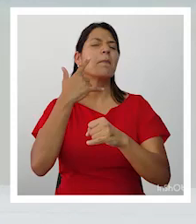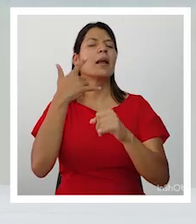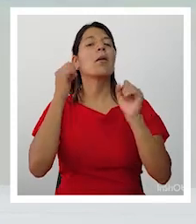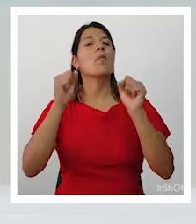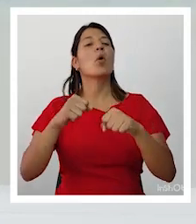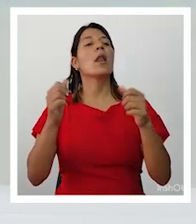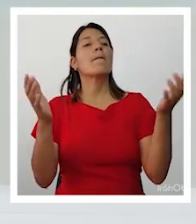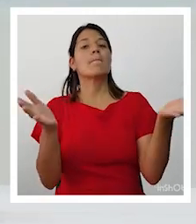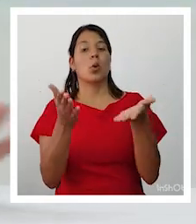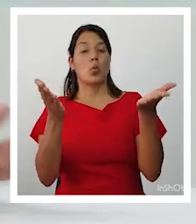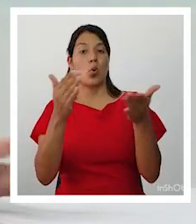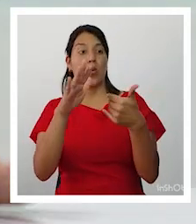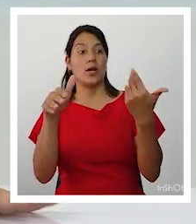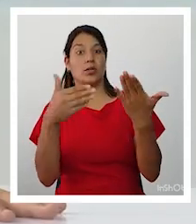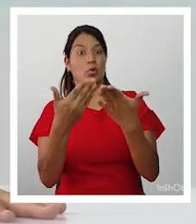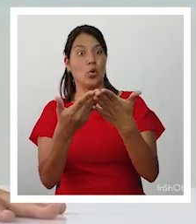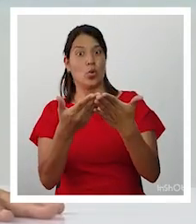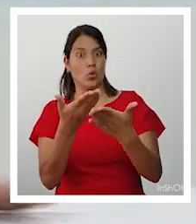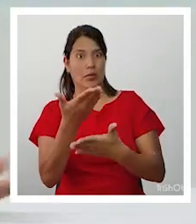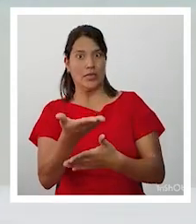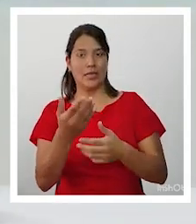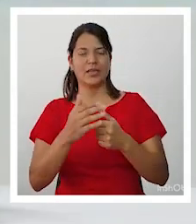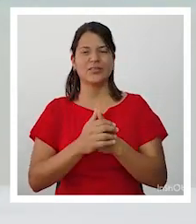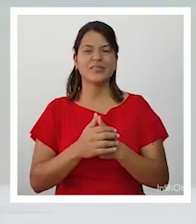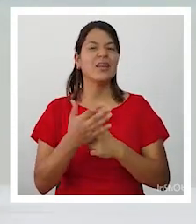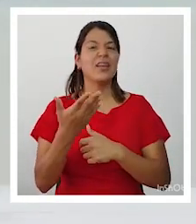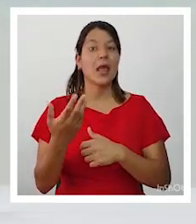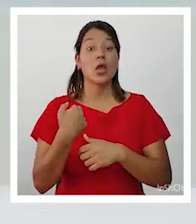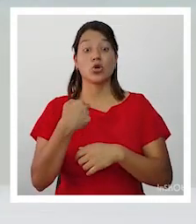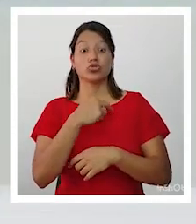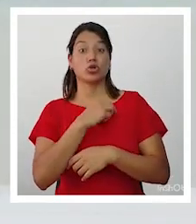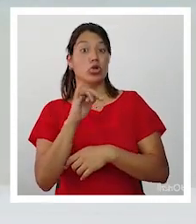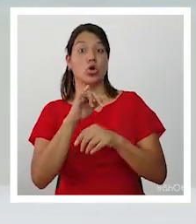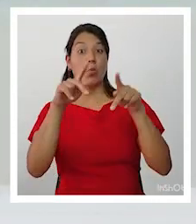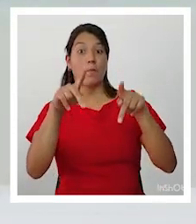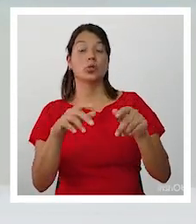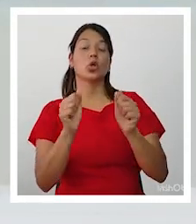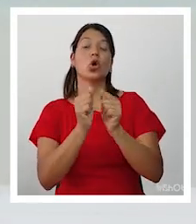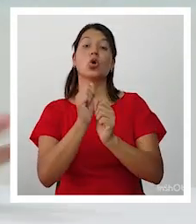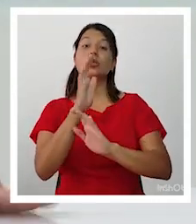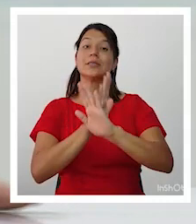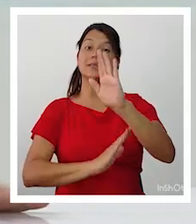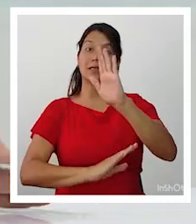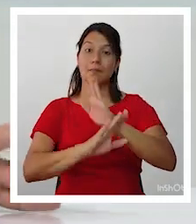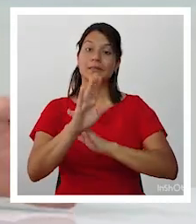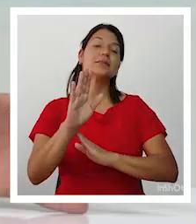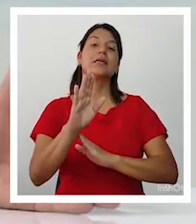todo esto que es que nosotros como personas con alguna situación de discapacidad